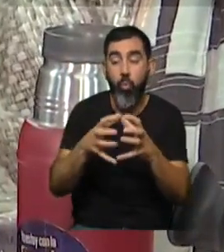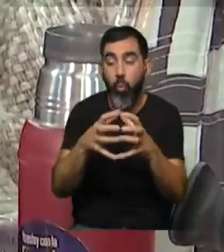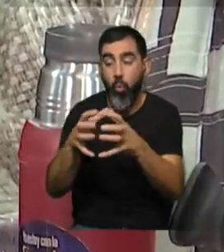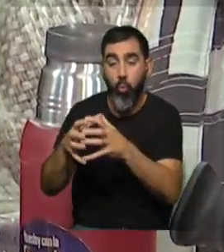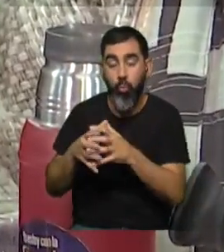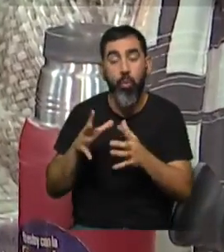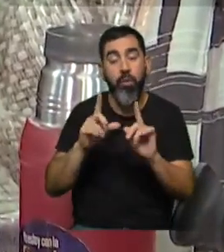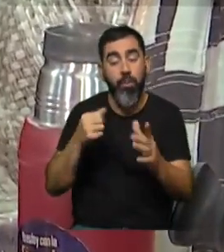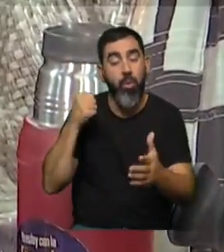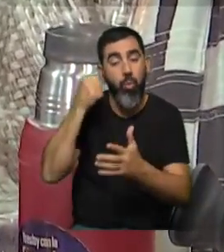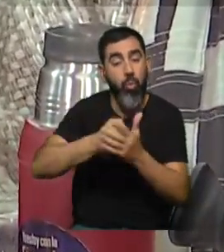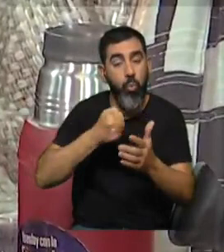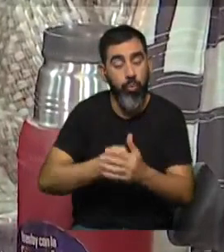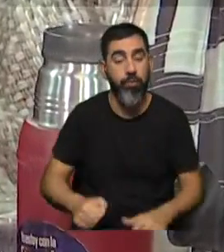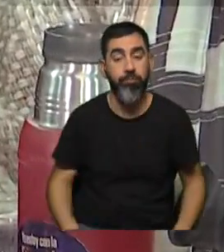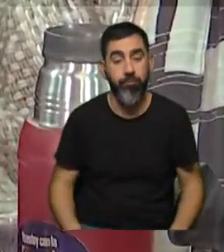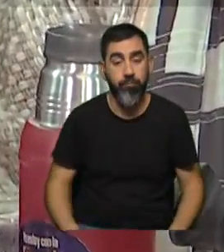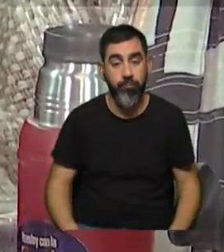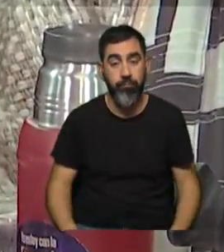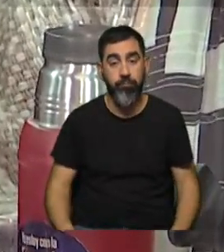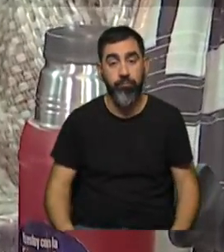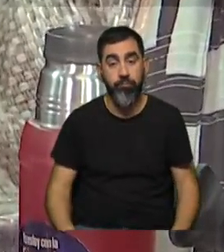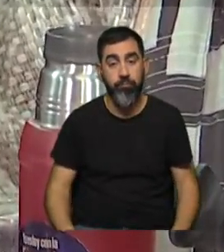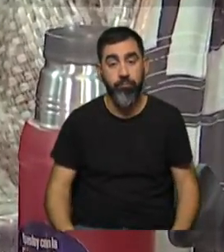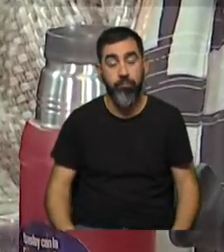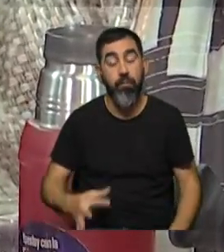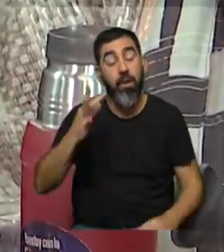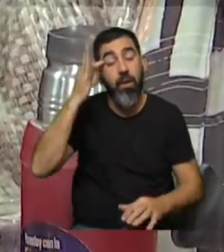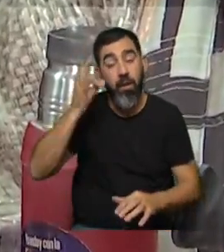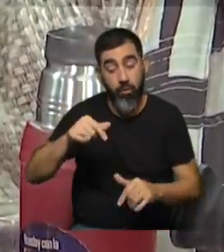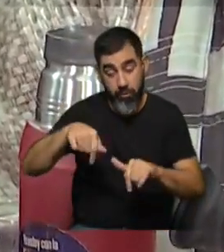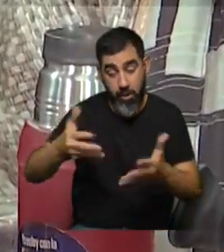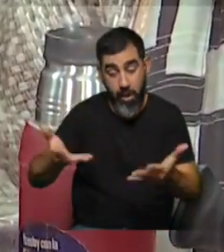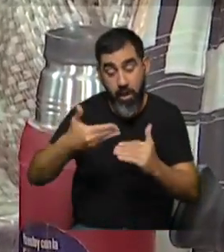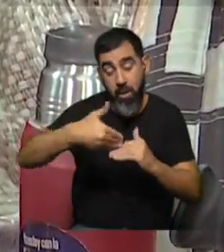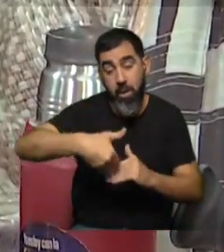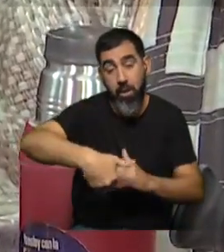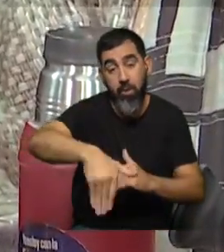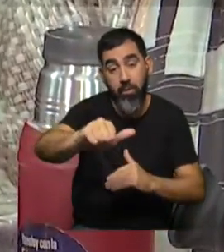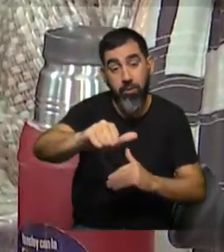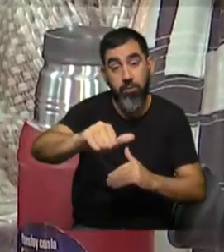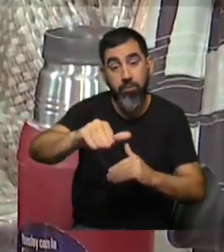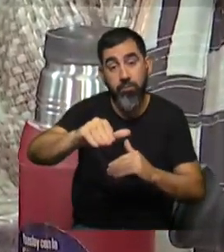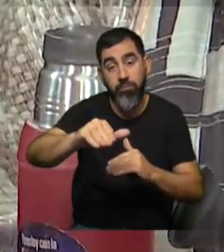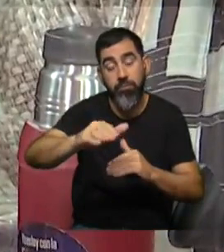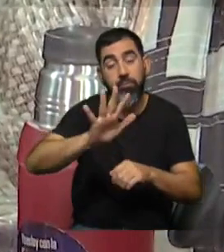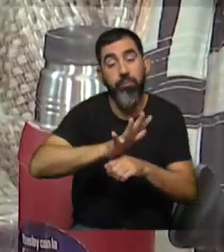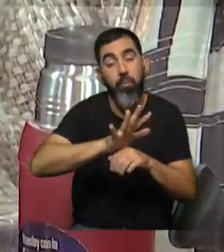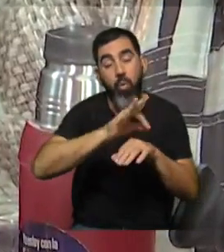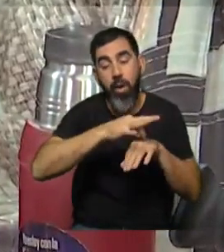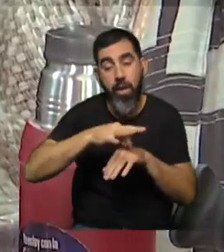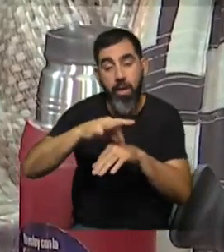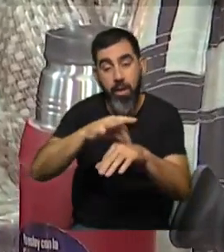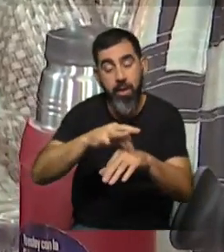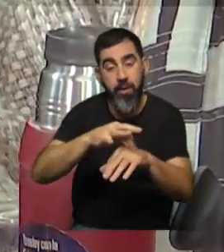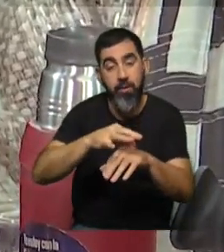y de lucha y creo que de aquí naturalmente surge una orientación que revelar